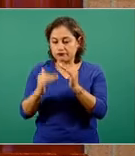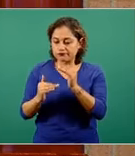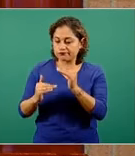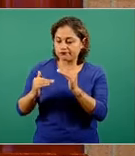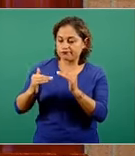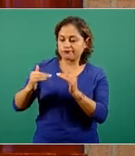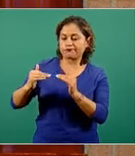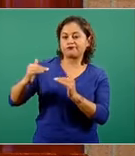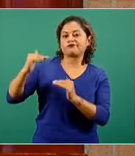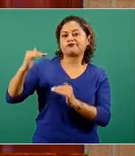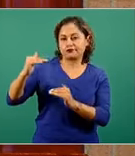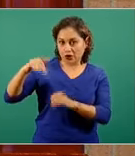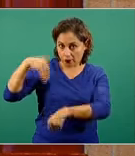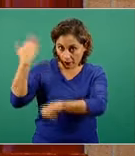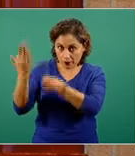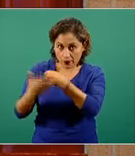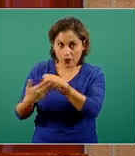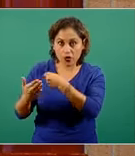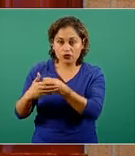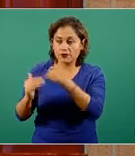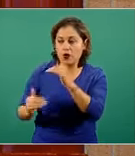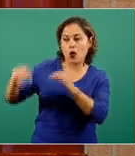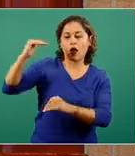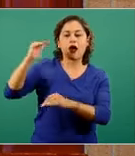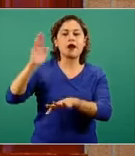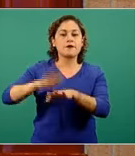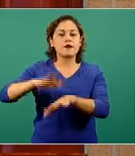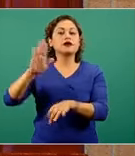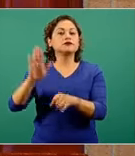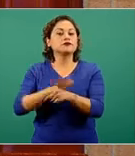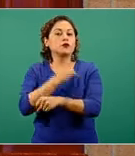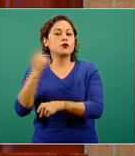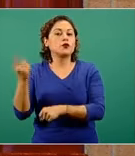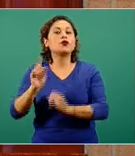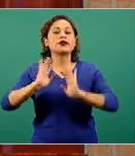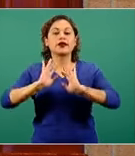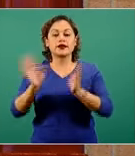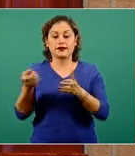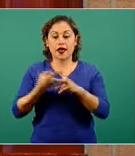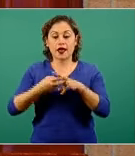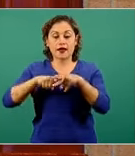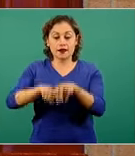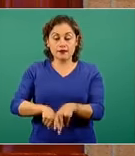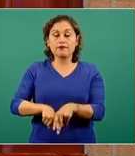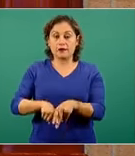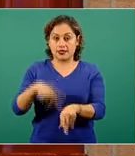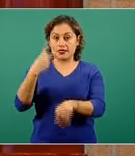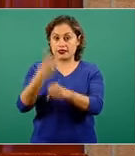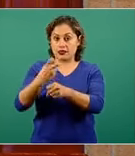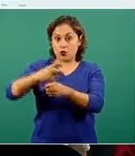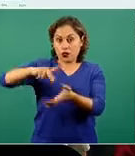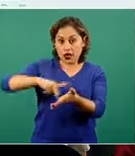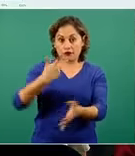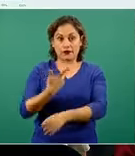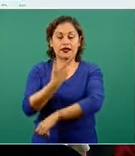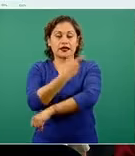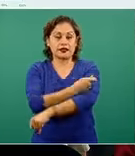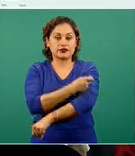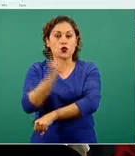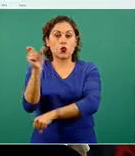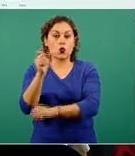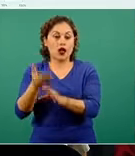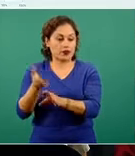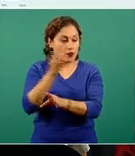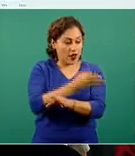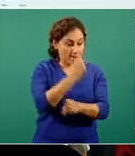más grande cuando precisamente se empiecen a aplicar las segundas dosis a las personas que recibieron la